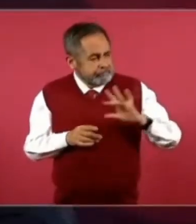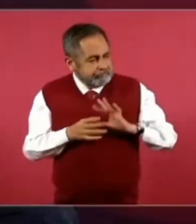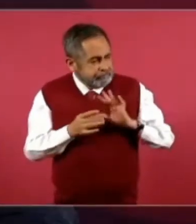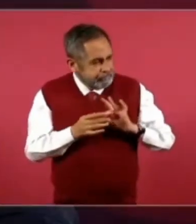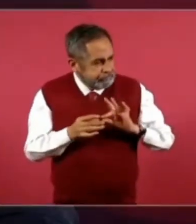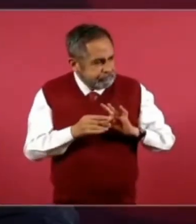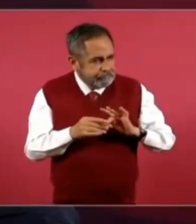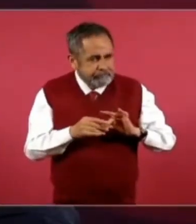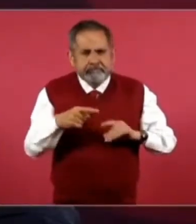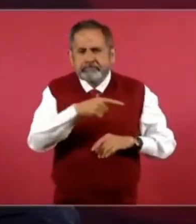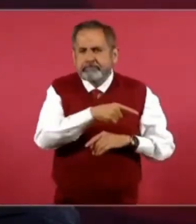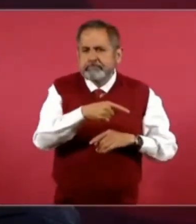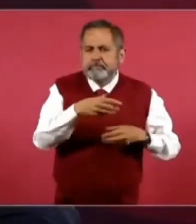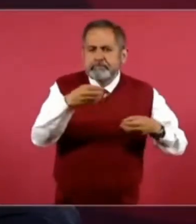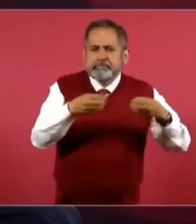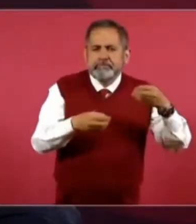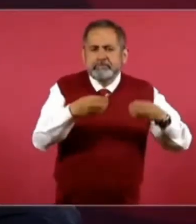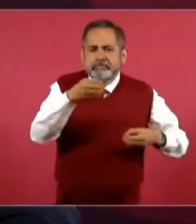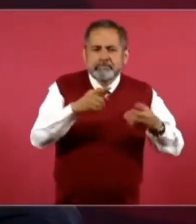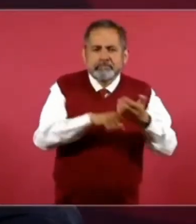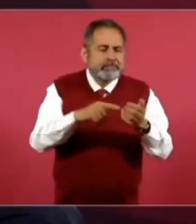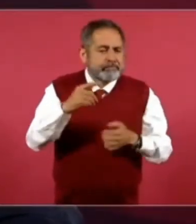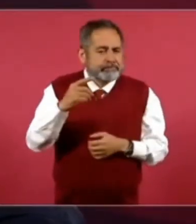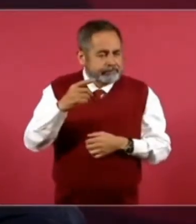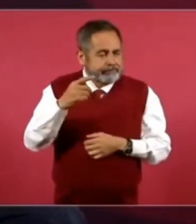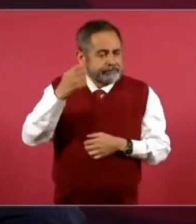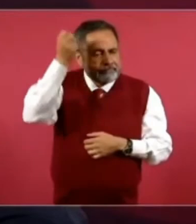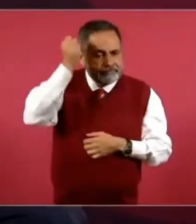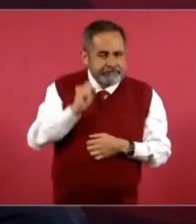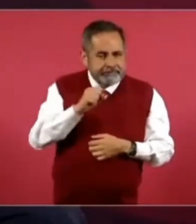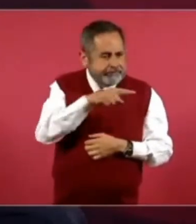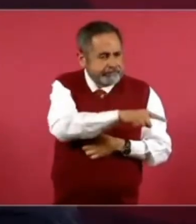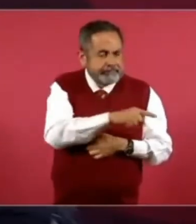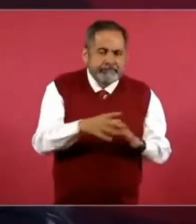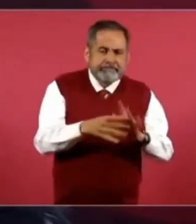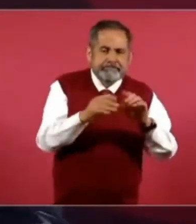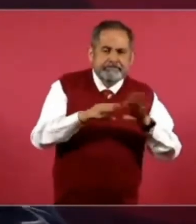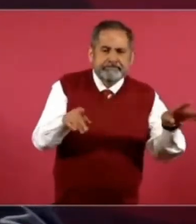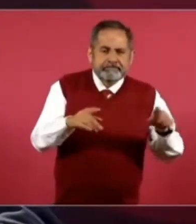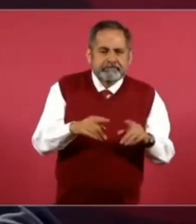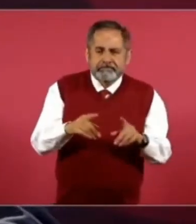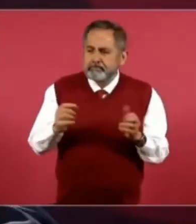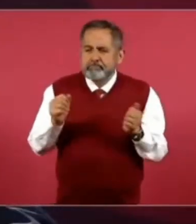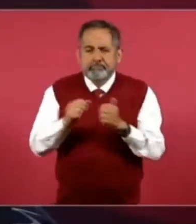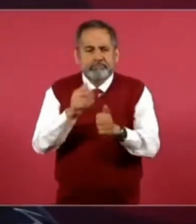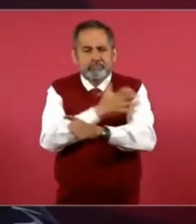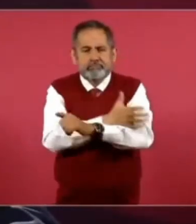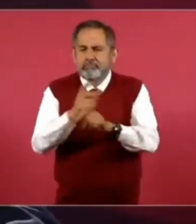el juzgado de Sinaloa por parte de quien lo acompañaba,